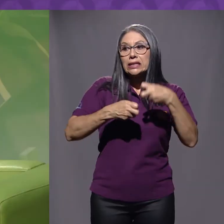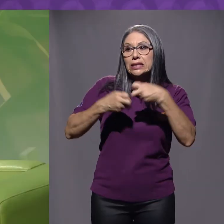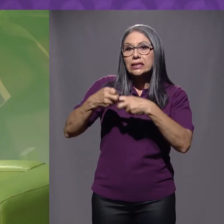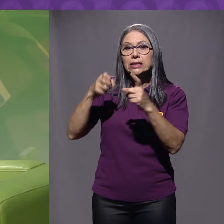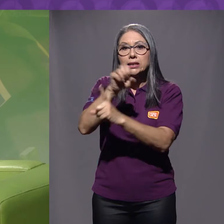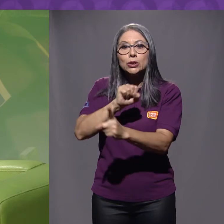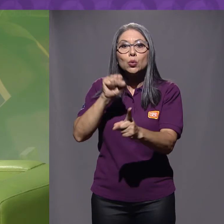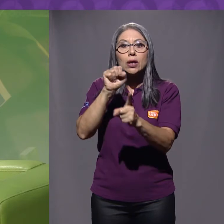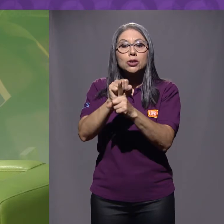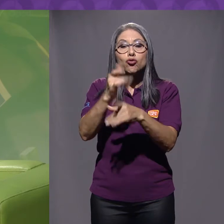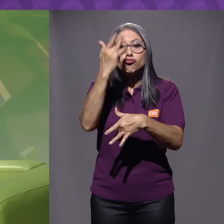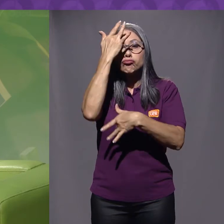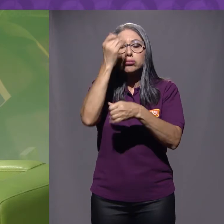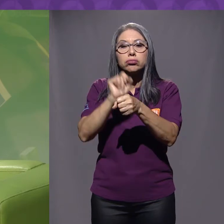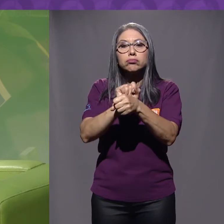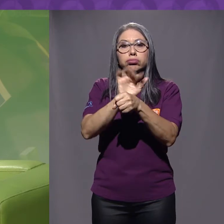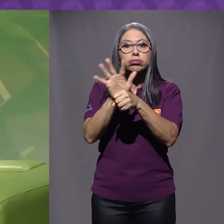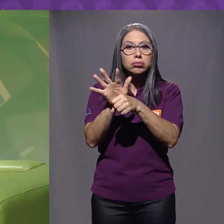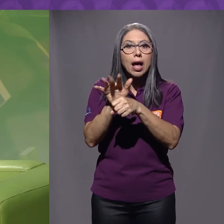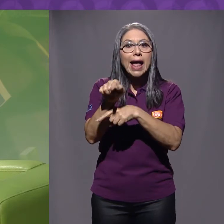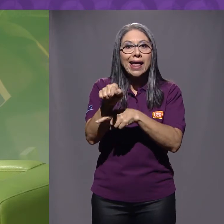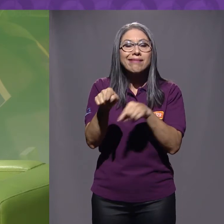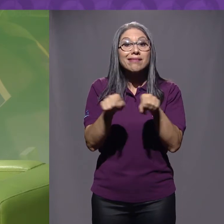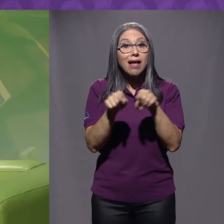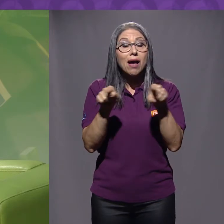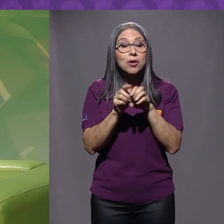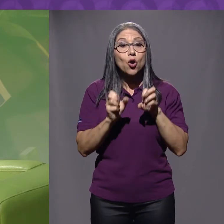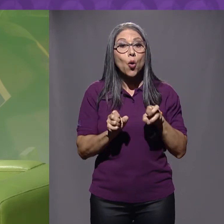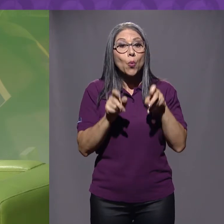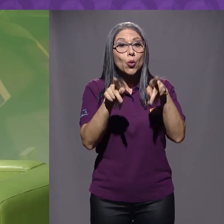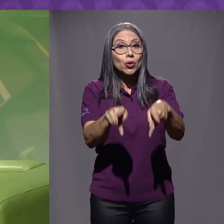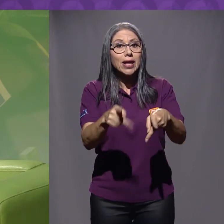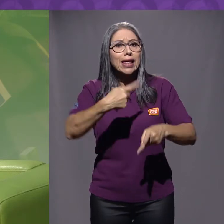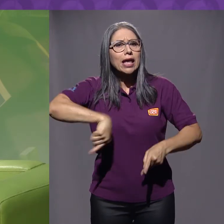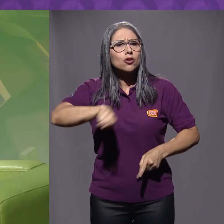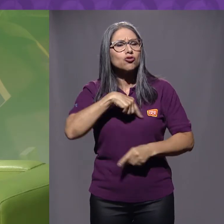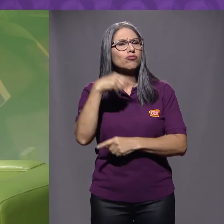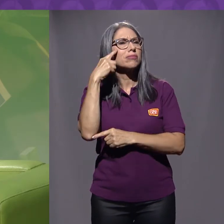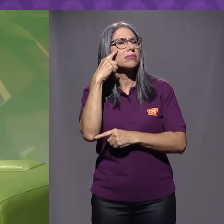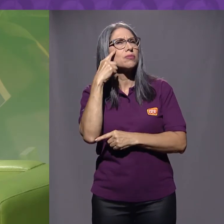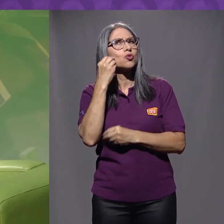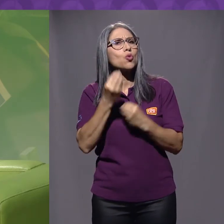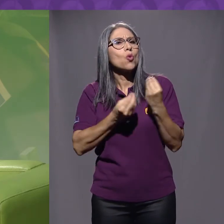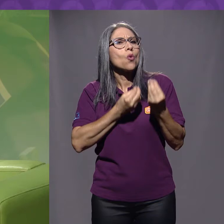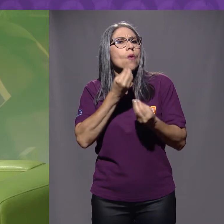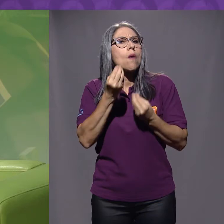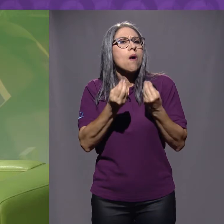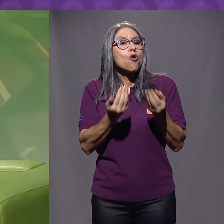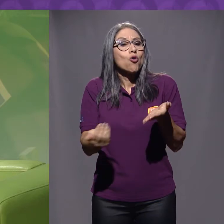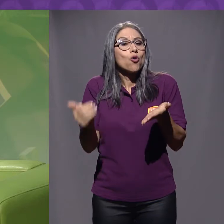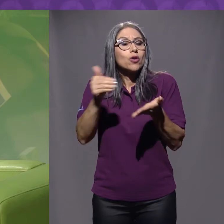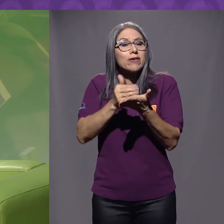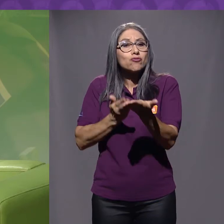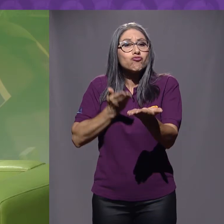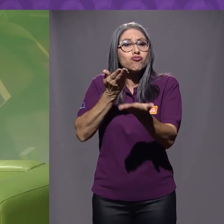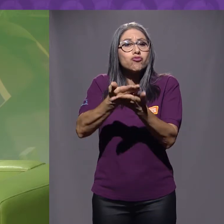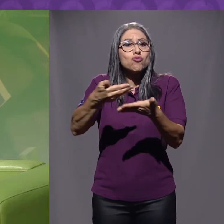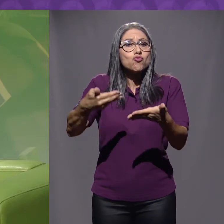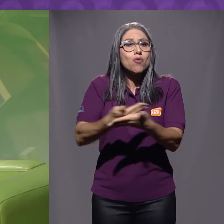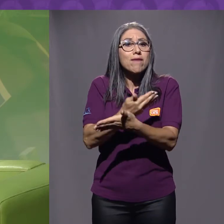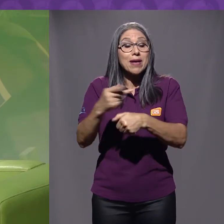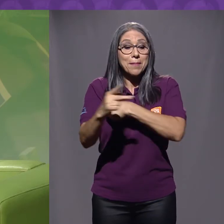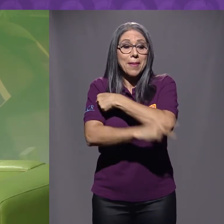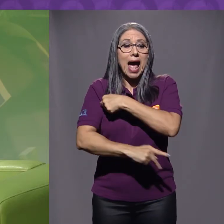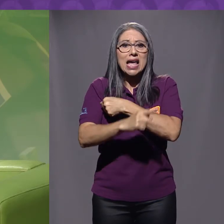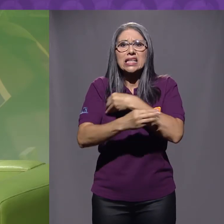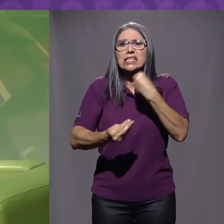La crisis por la pandemia del coronavirus también es una oportunidad de replantearnos cómo debe funcionar nuestro país,